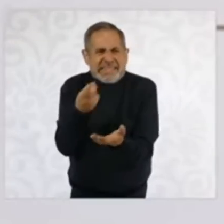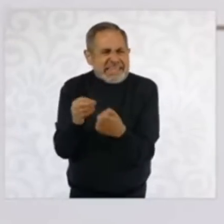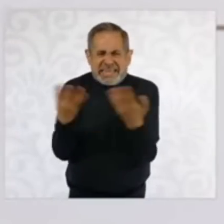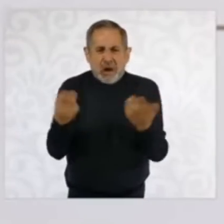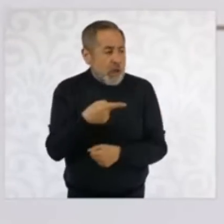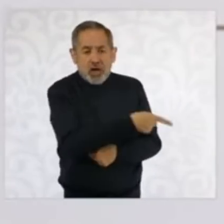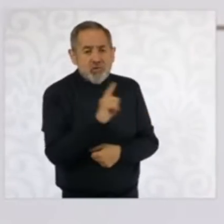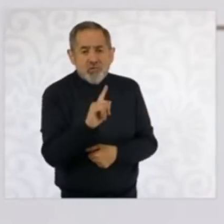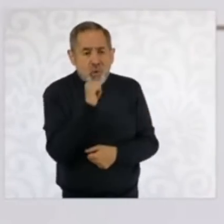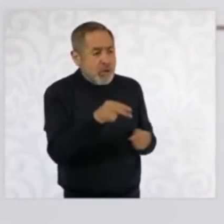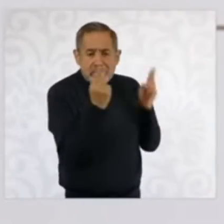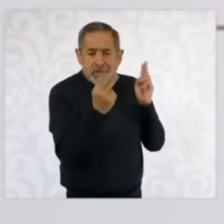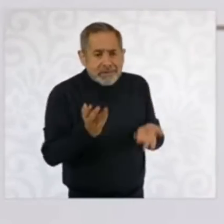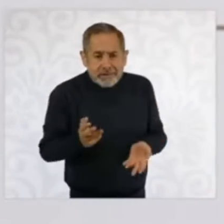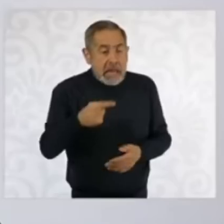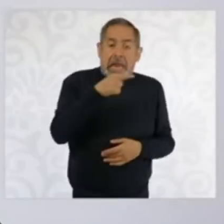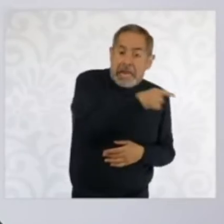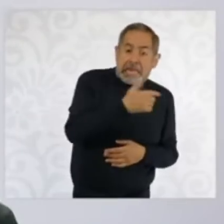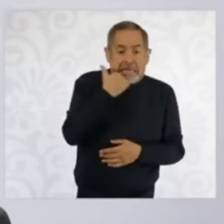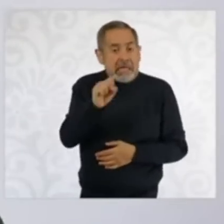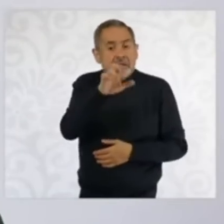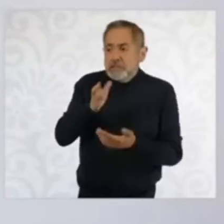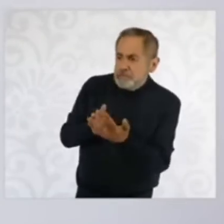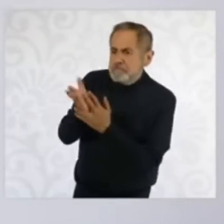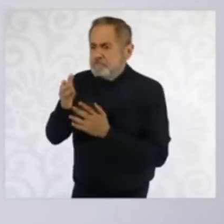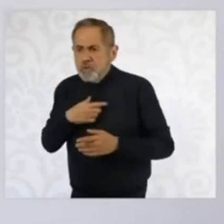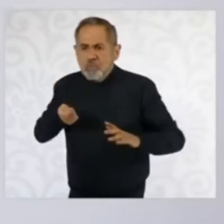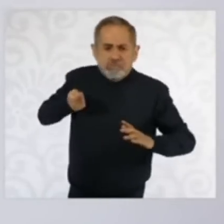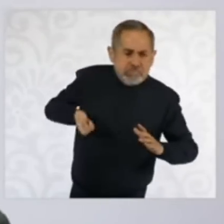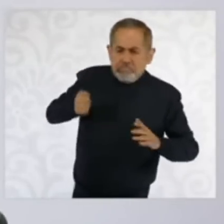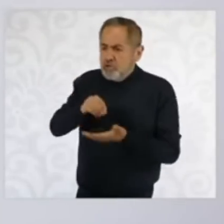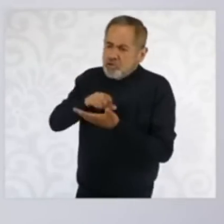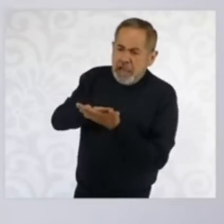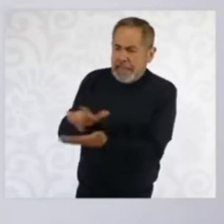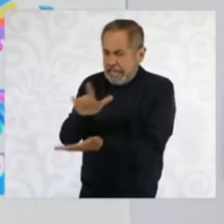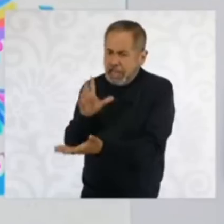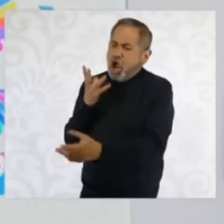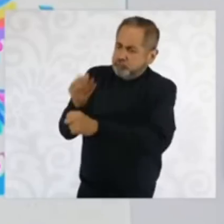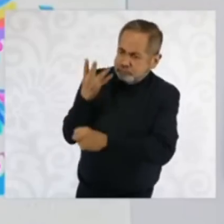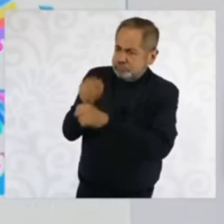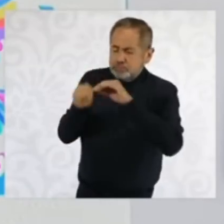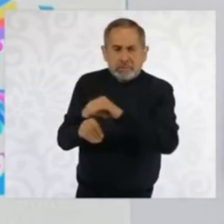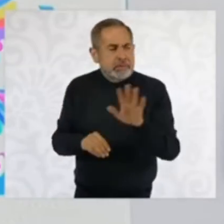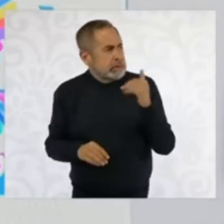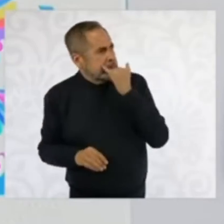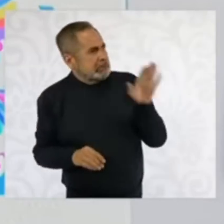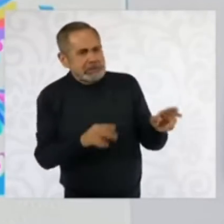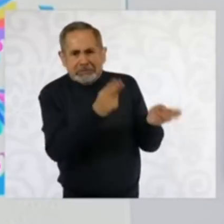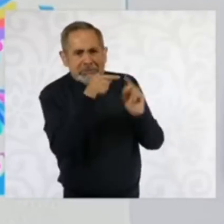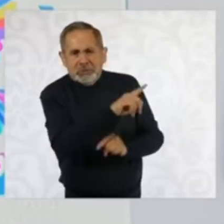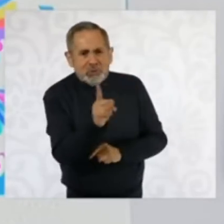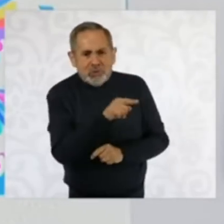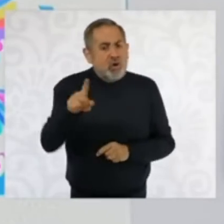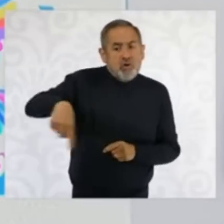de la República. Lo que quiere hacer ahora la Corte es legislar, cambiar lo que ya es una resolución